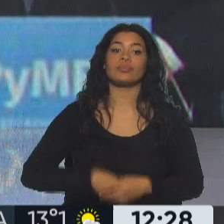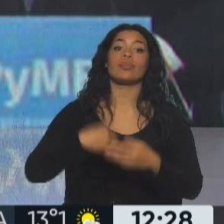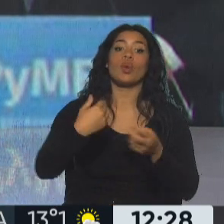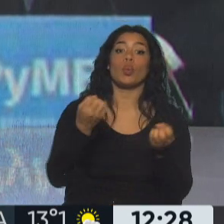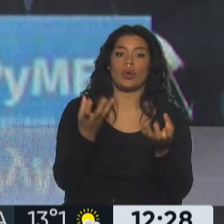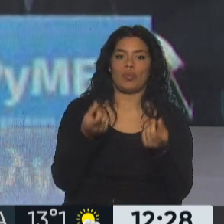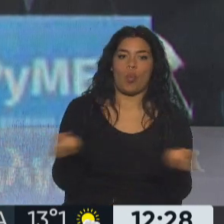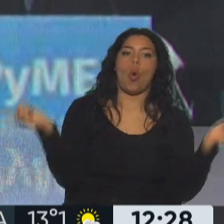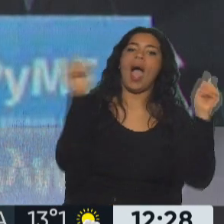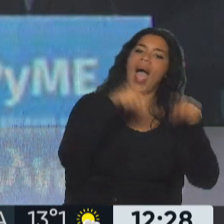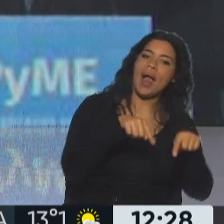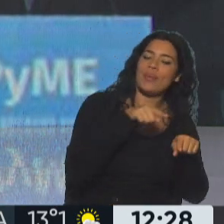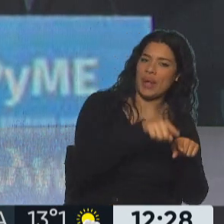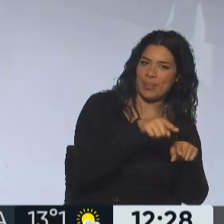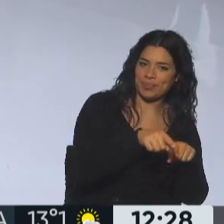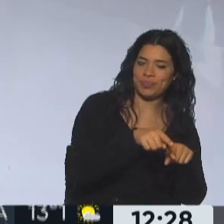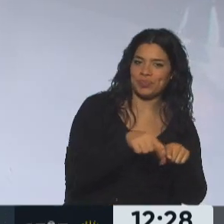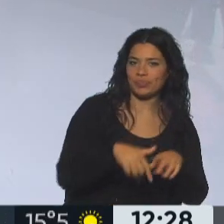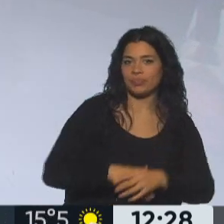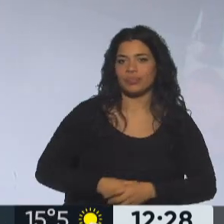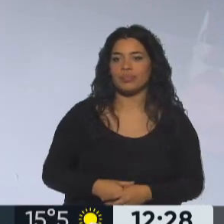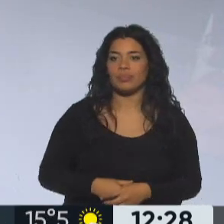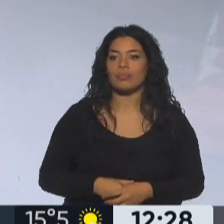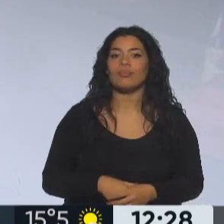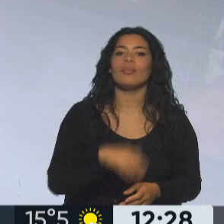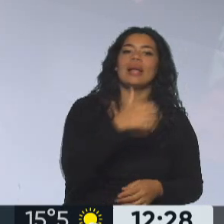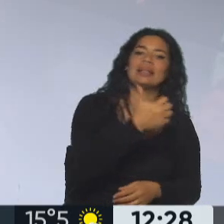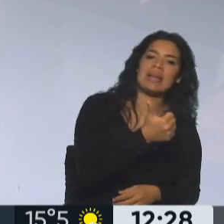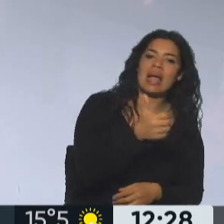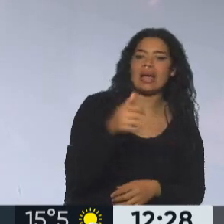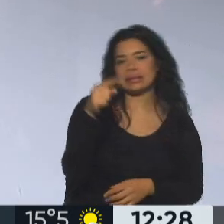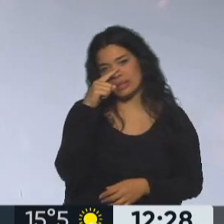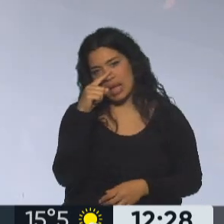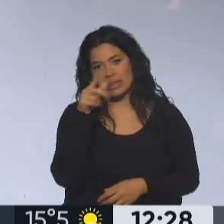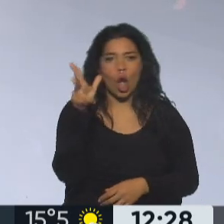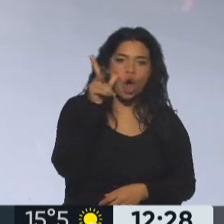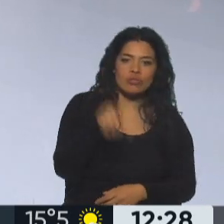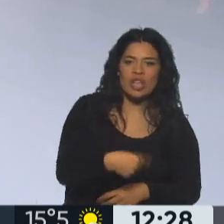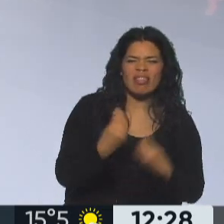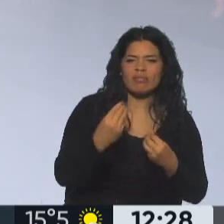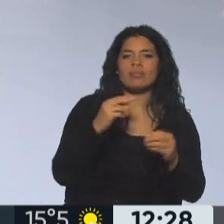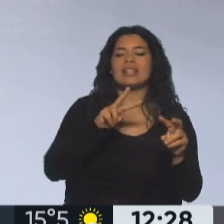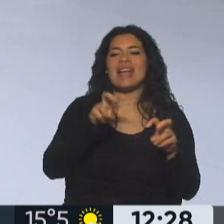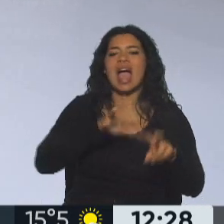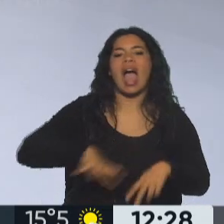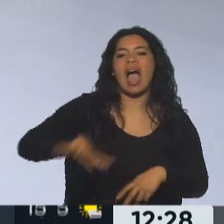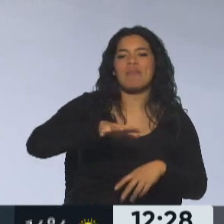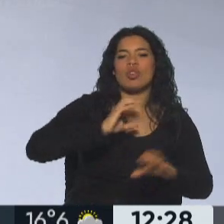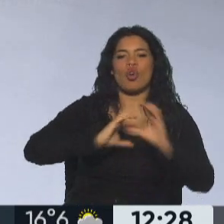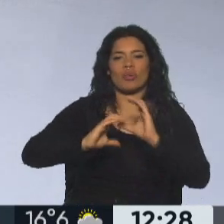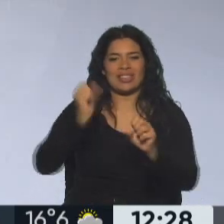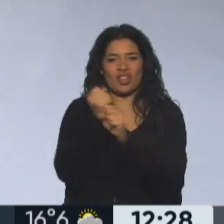un poquito a cómo viene la escala ahí. Después ya vienen los de 6, 7, 8% que están los de comunicaciones, servicio de transporte